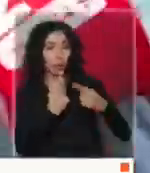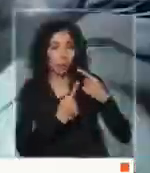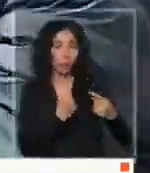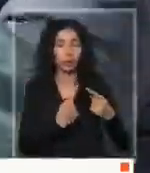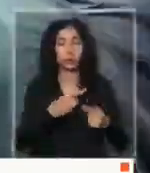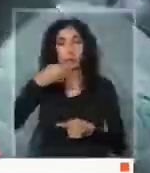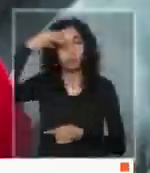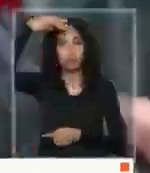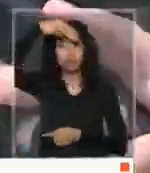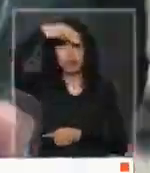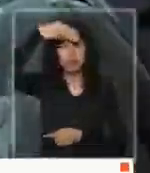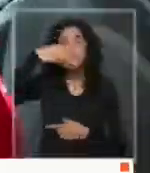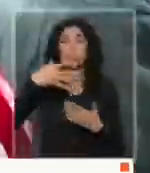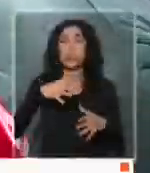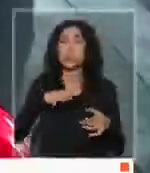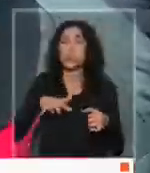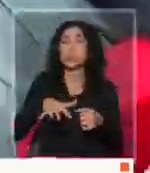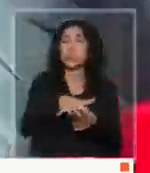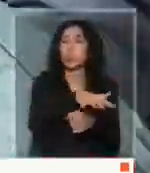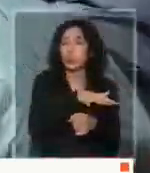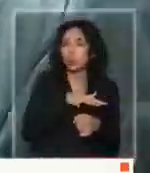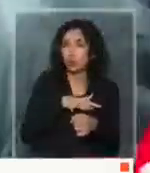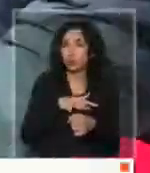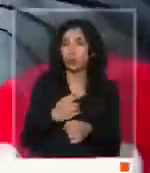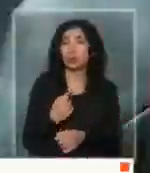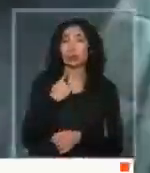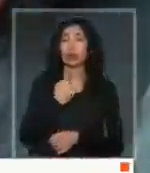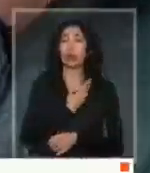se aleja del Palacio Presidencial a solo horas del primer